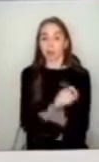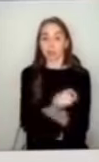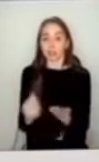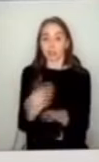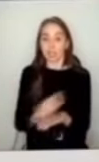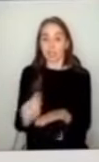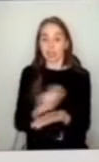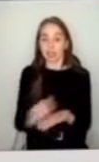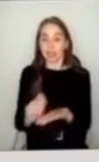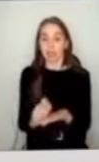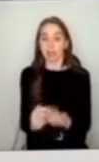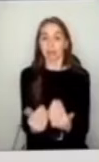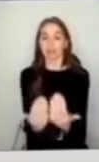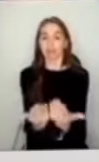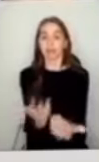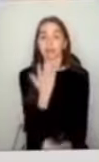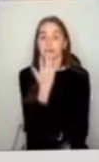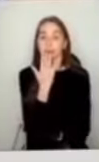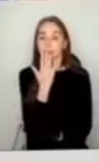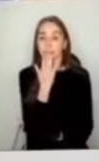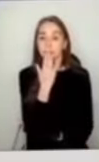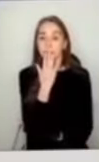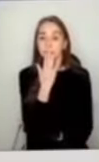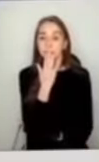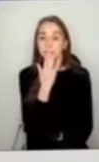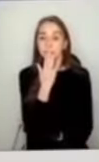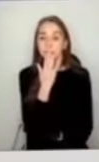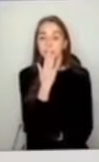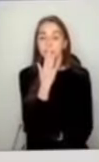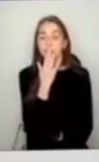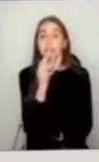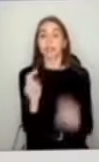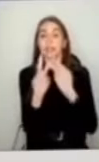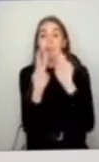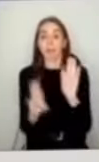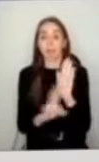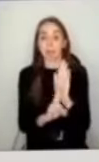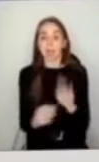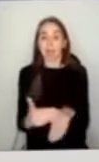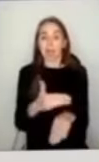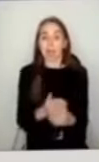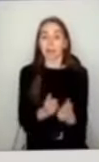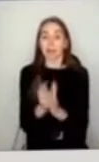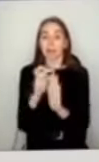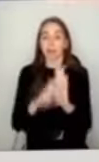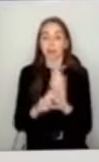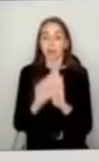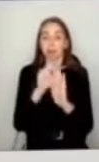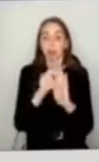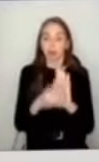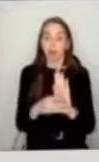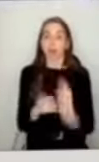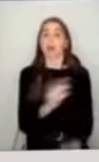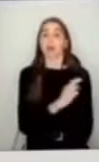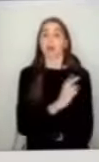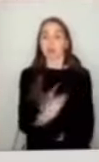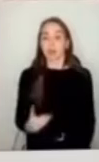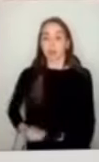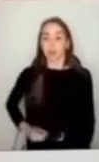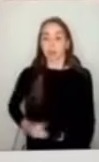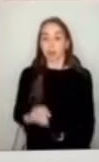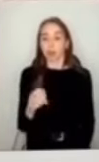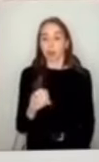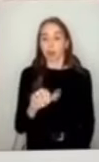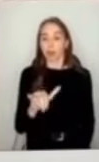Ofrezco la palabra, en punto de reglamento, antes de entrar a la orden del día, el diputado Rubén Oyarzo.